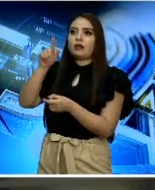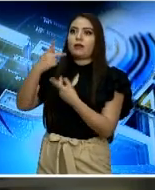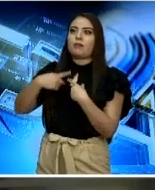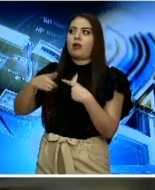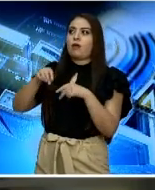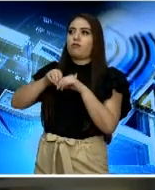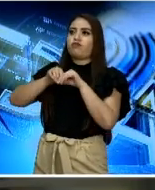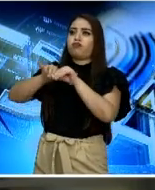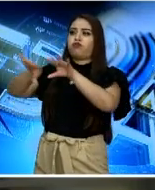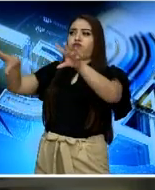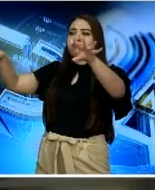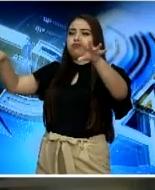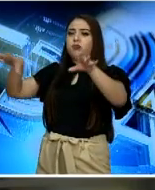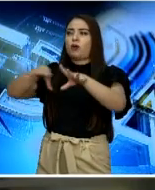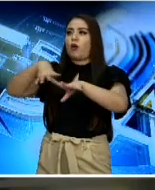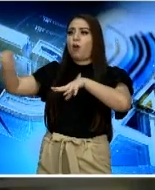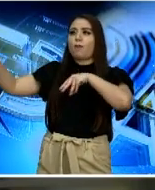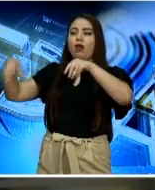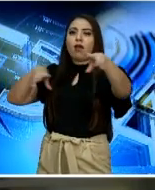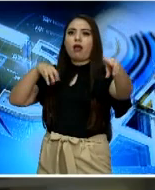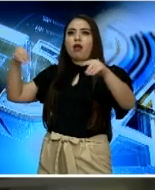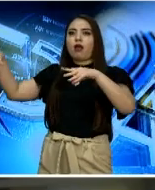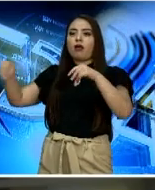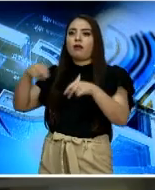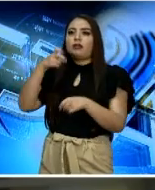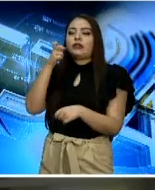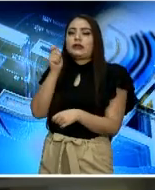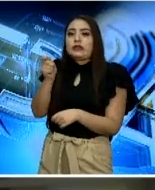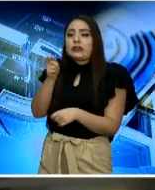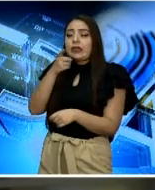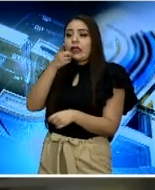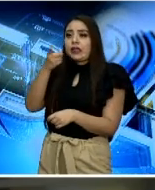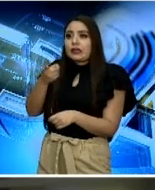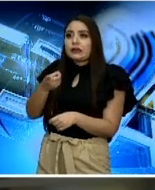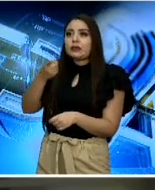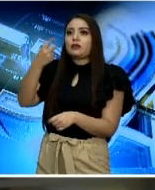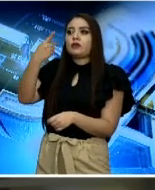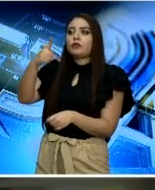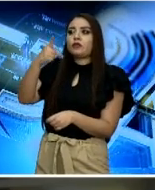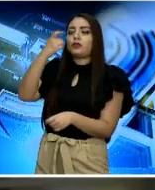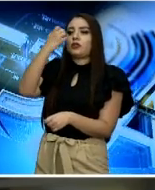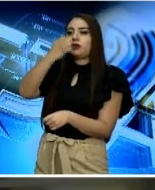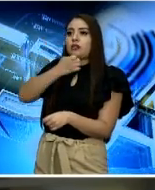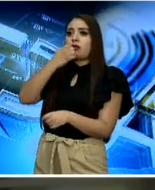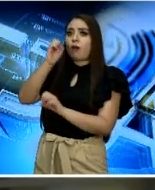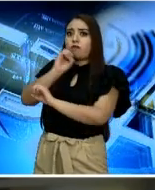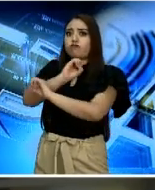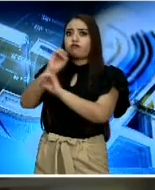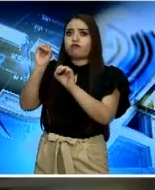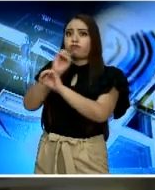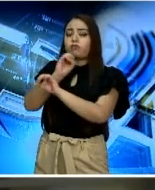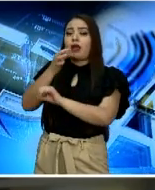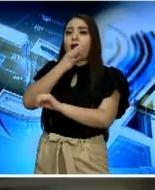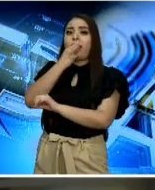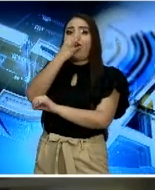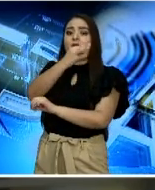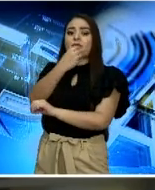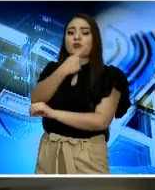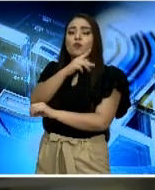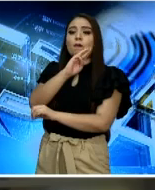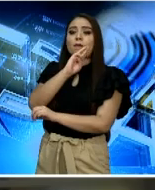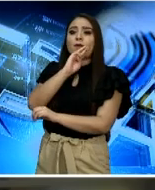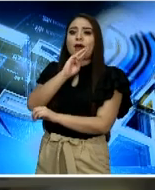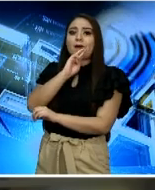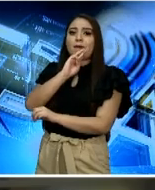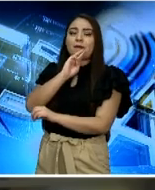parecer, en un plantel educativo no le informaron a una madre de familia con un chico